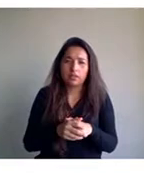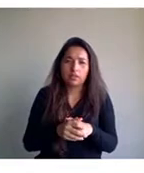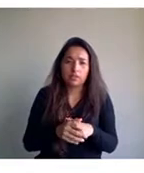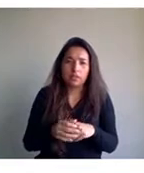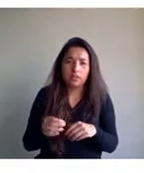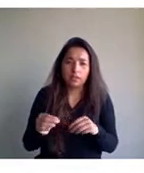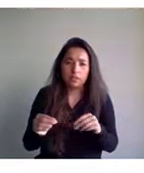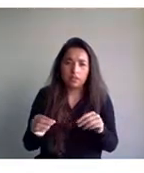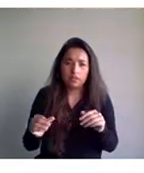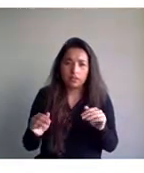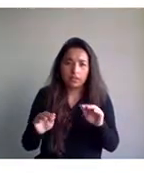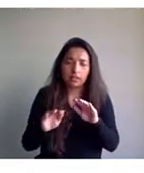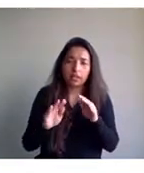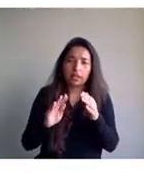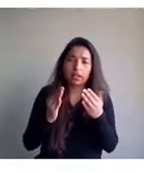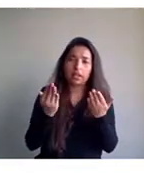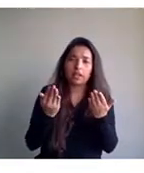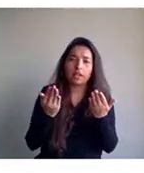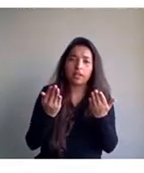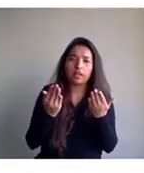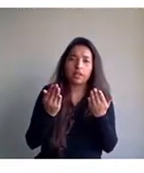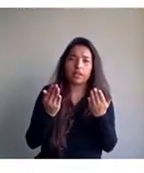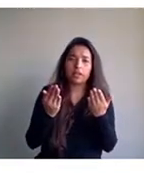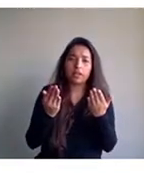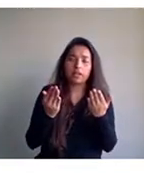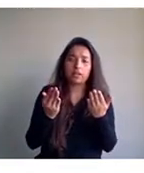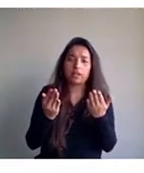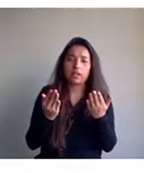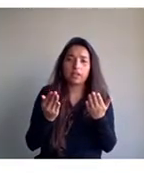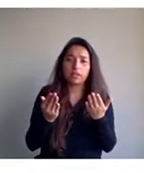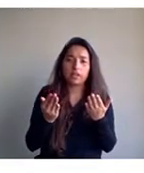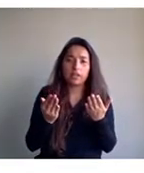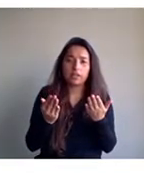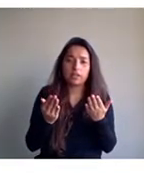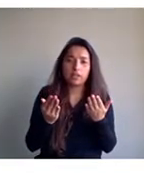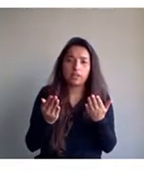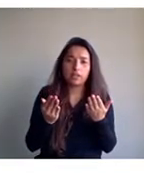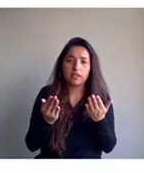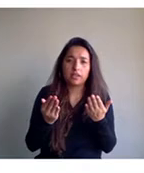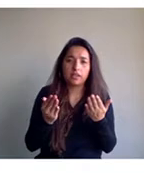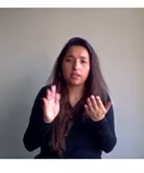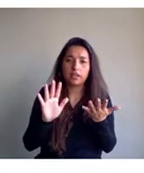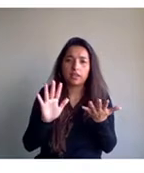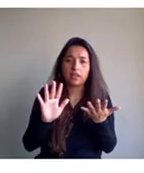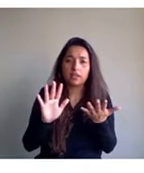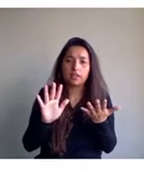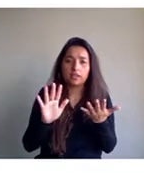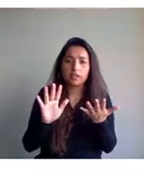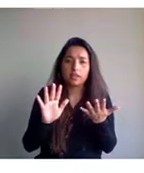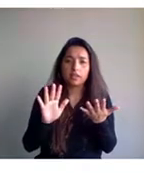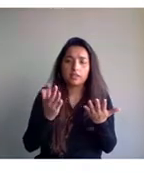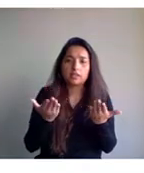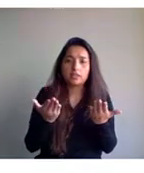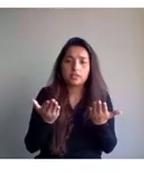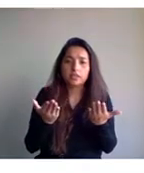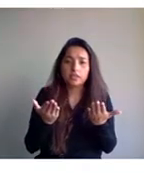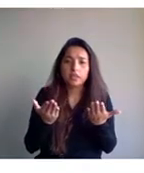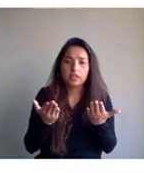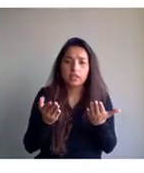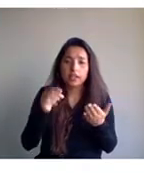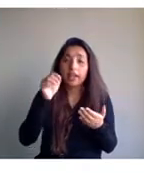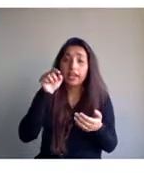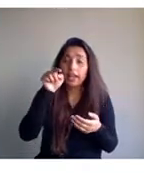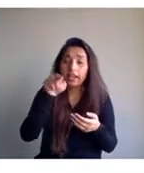clasificará como es esta actividad ustedes están realizando en el día de hoy otros dos países de la región es que el camino